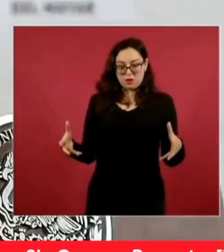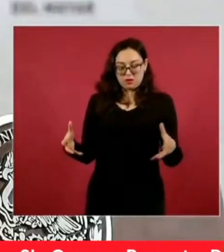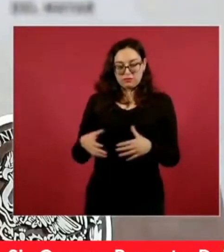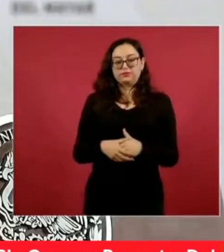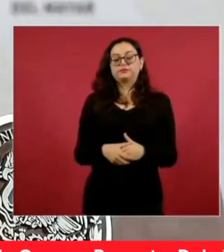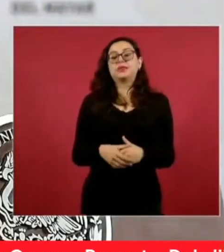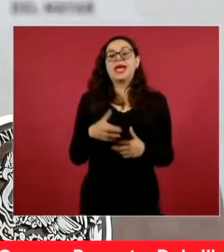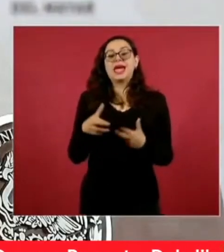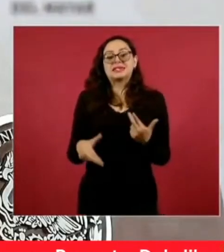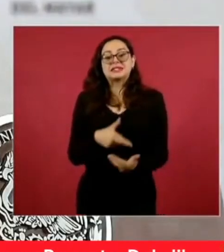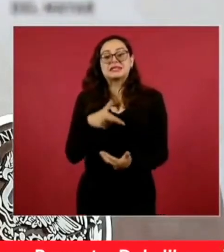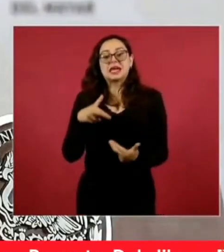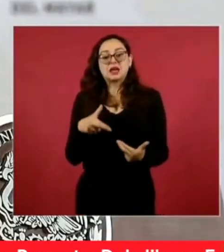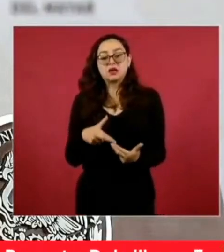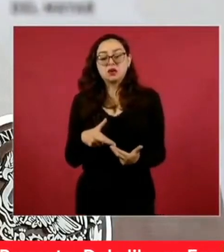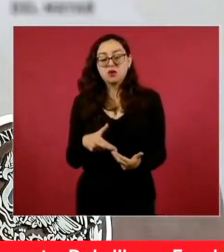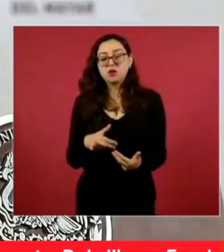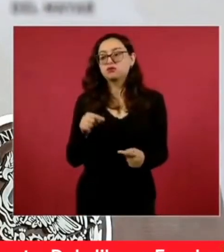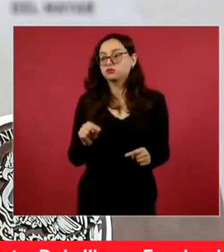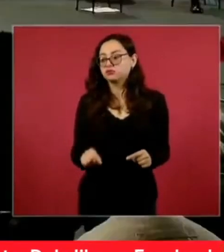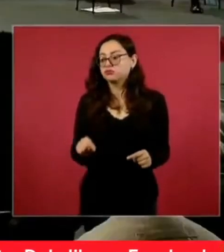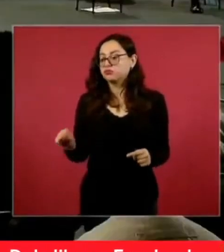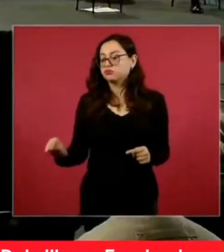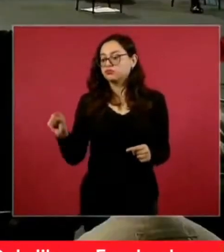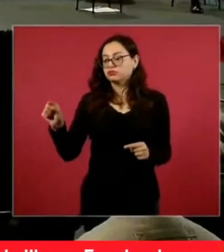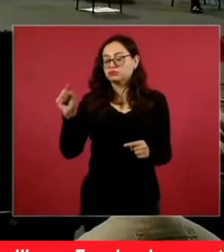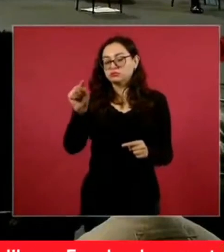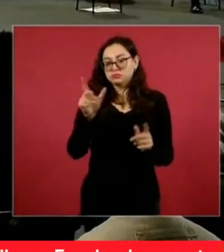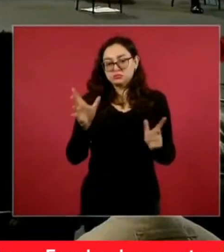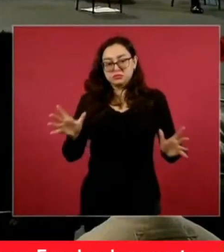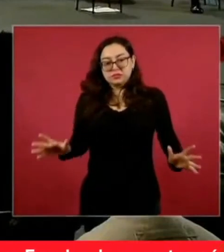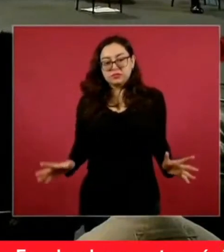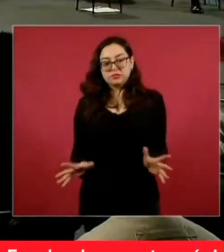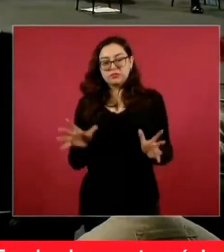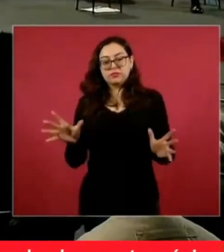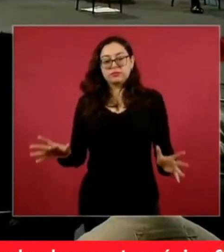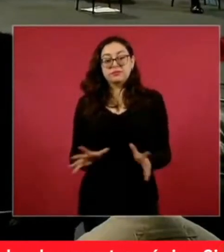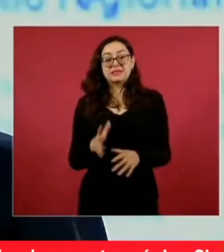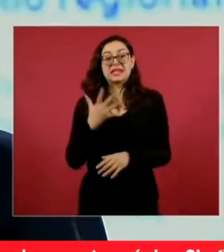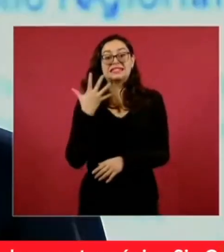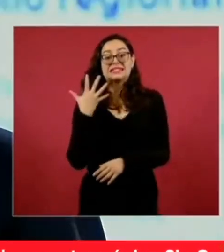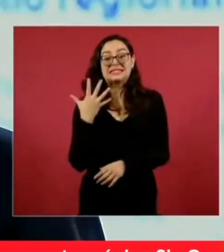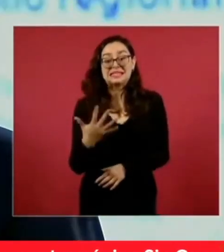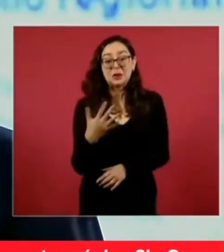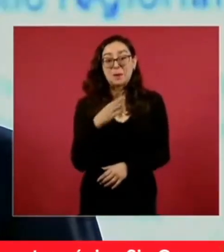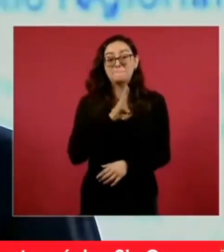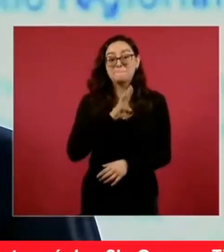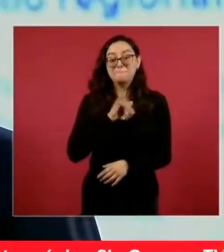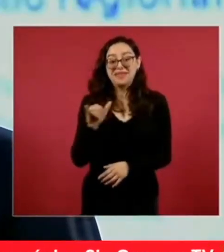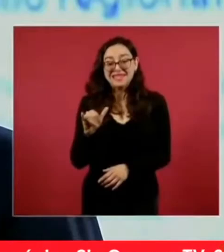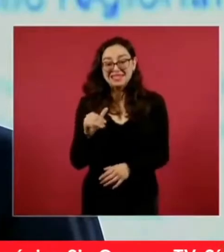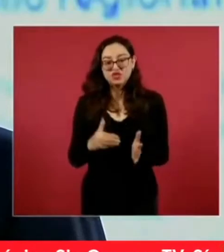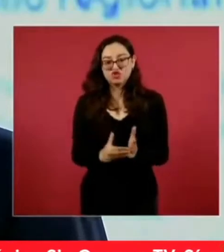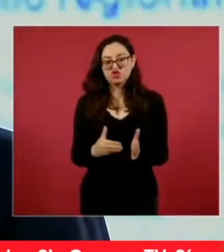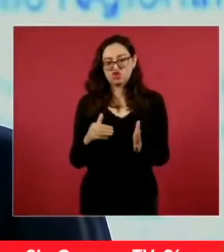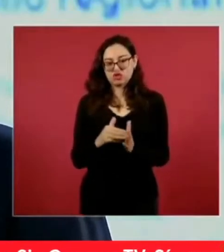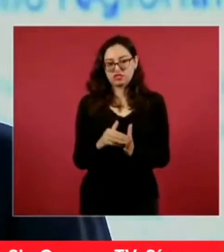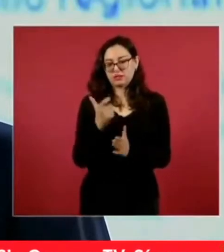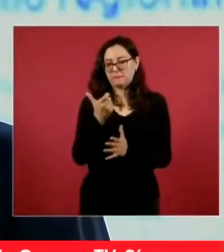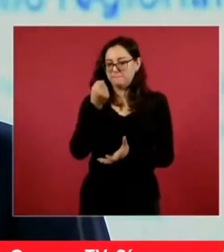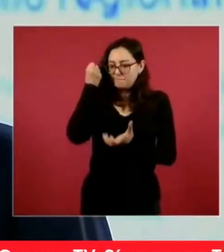Estas regiones han recibido una inversión de 5 billones de pesos en